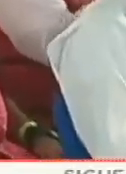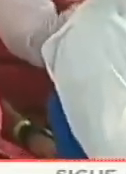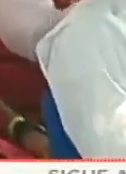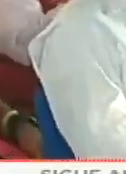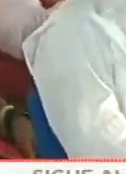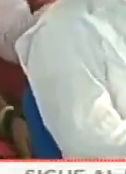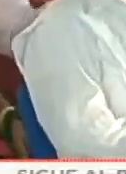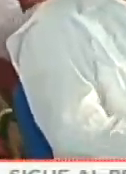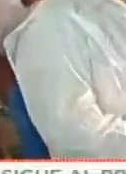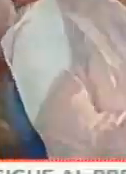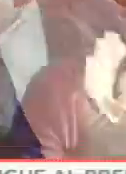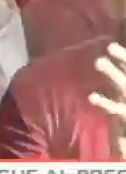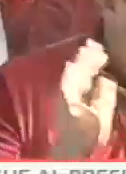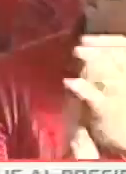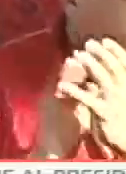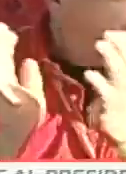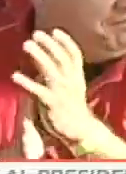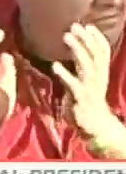Bolipuerto, pa'lante Bolipuerto.